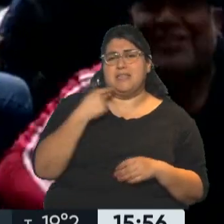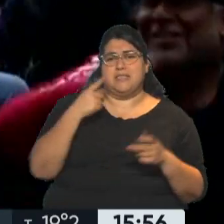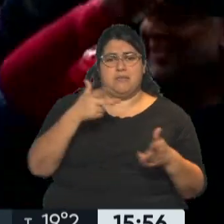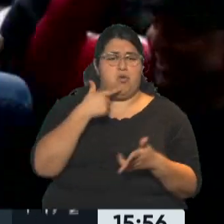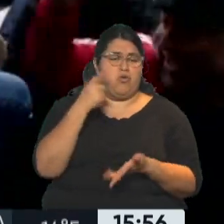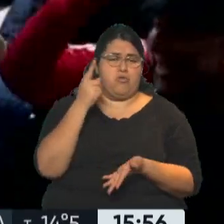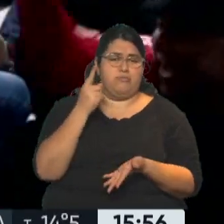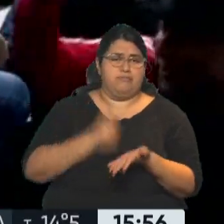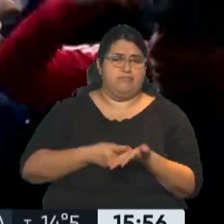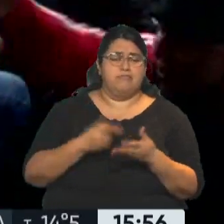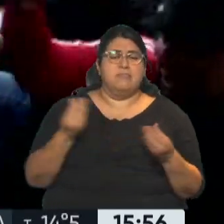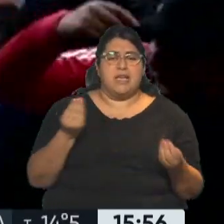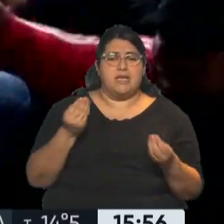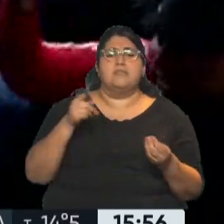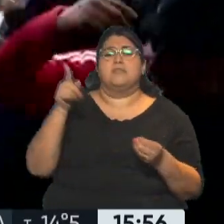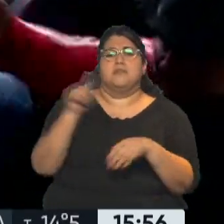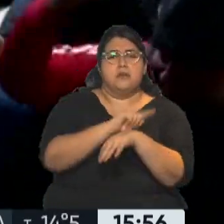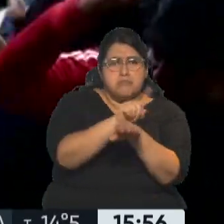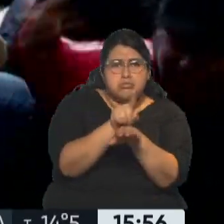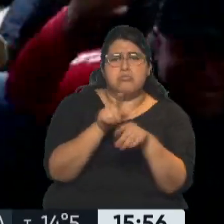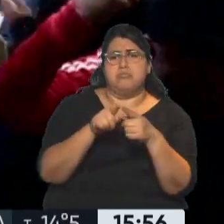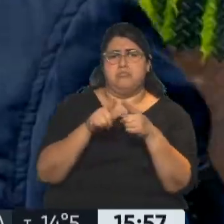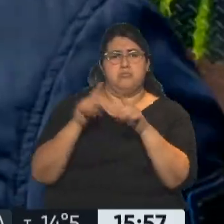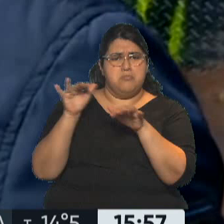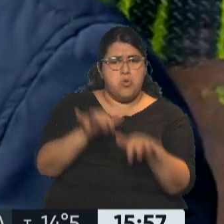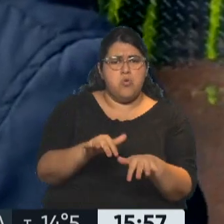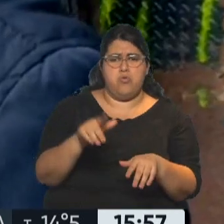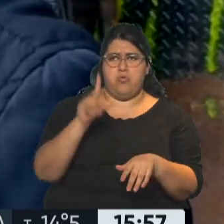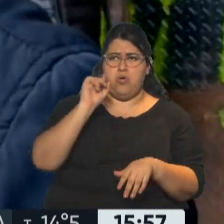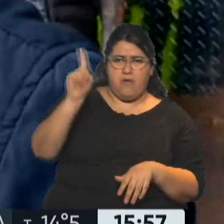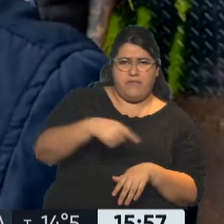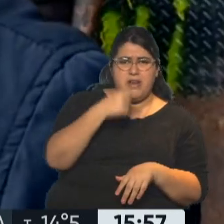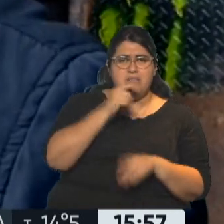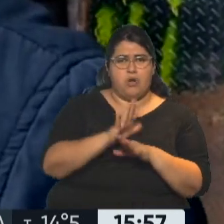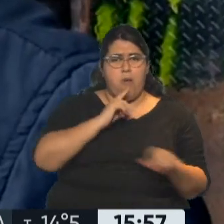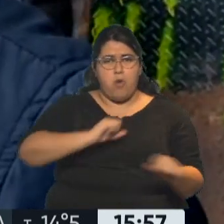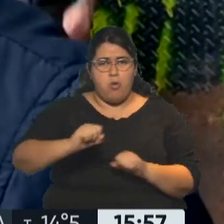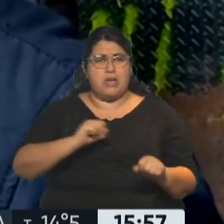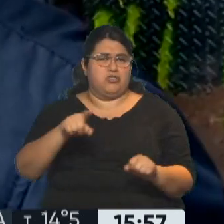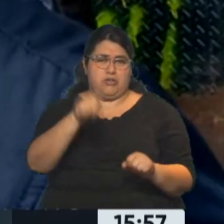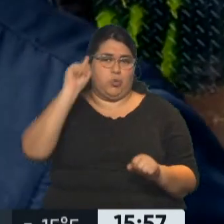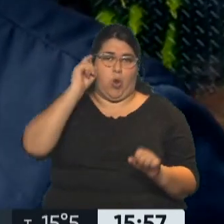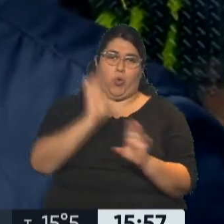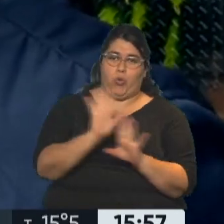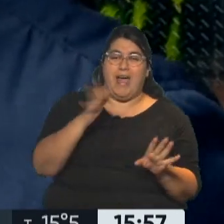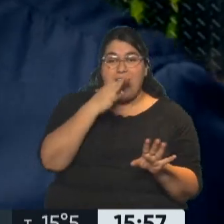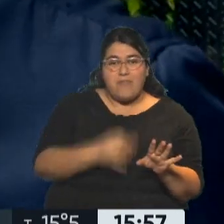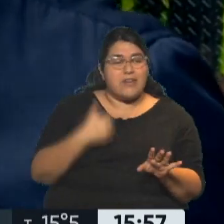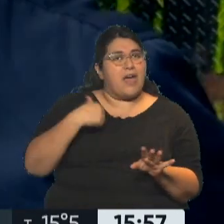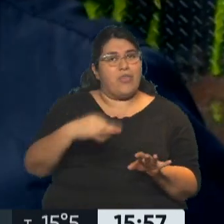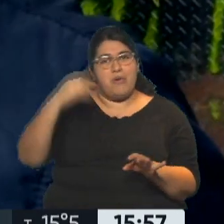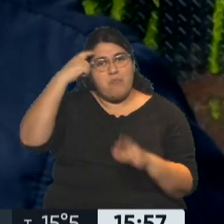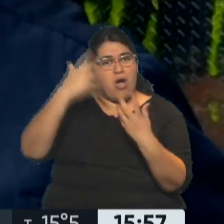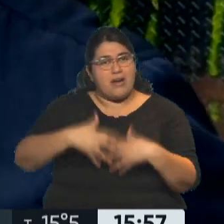oyeron un hidrante o en otras maniobras de provocación me parece que todo esto es una locura esperemos que vuelva el raciocinio que